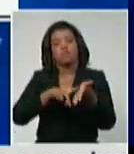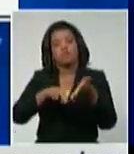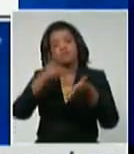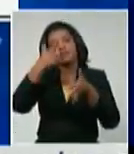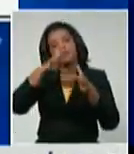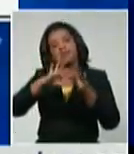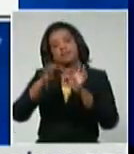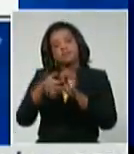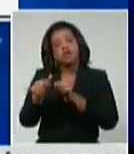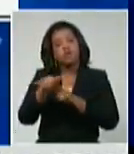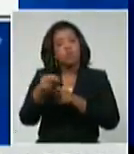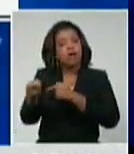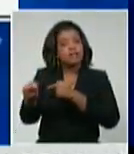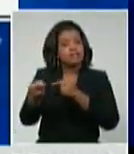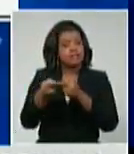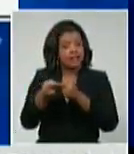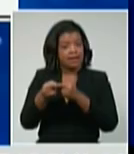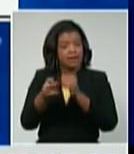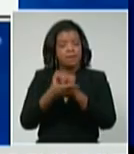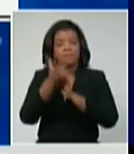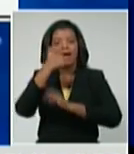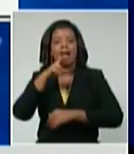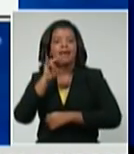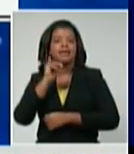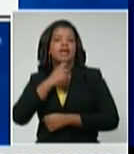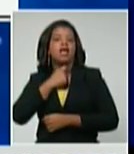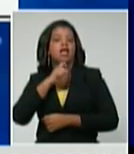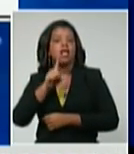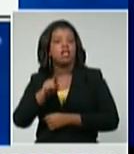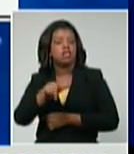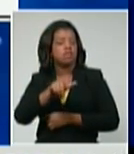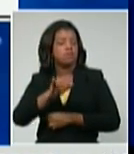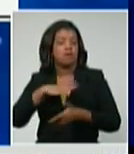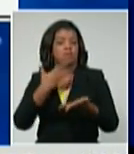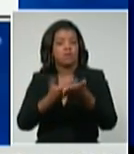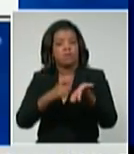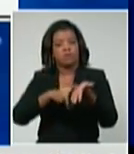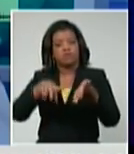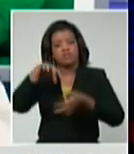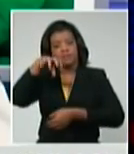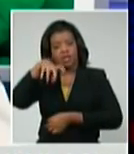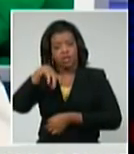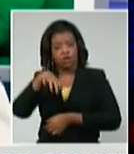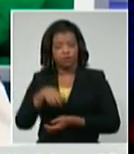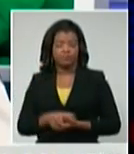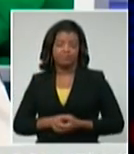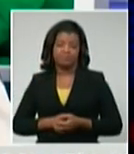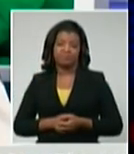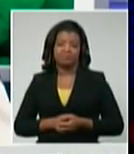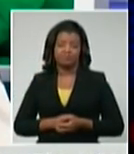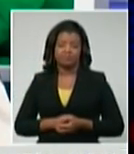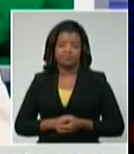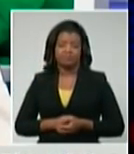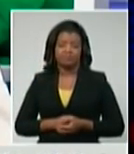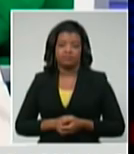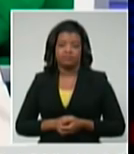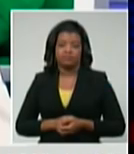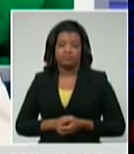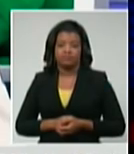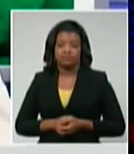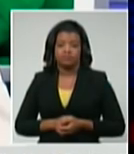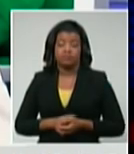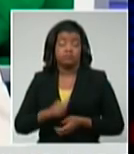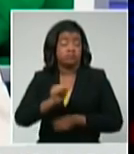de desarrollo de Mariel y las muestras de la provincia de Pinar del Río. Como ven, con un esfuerzo,